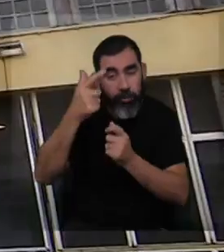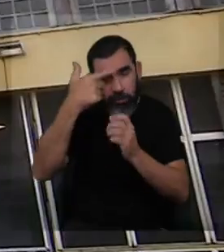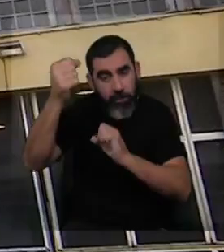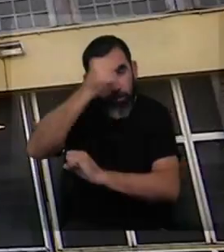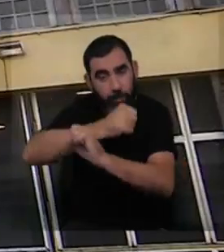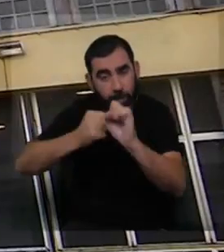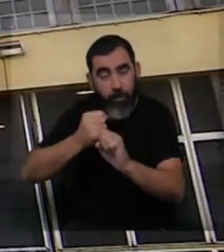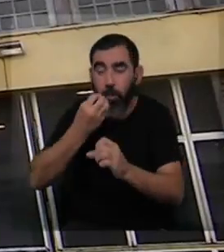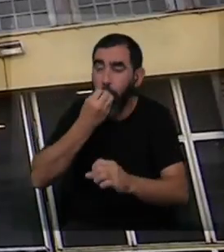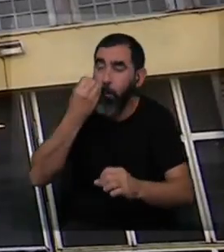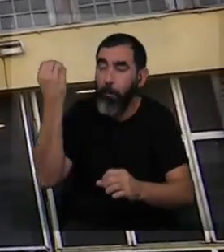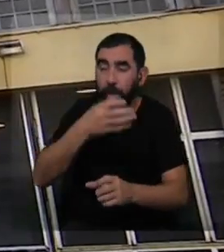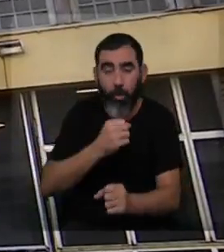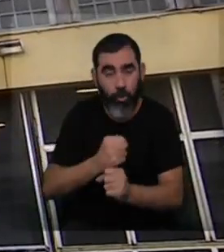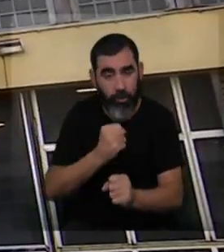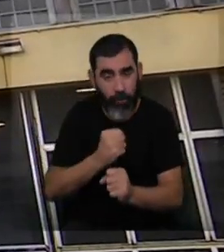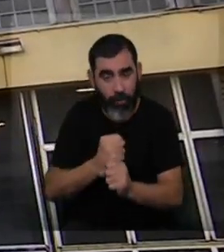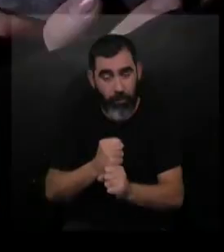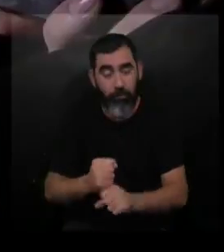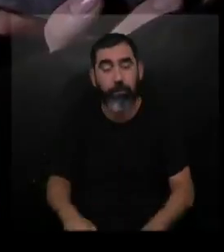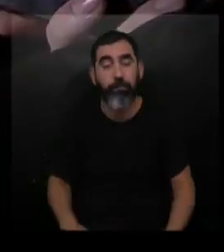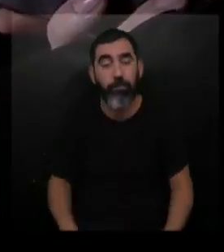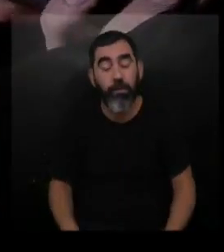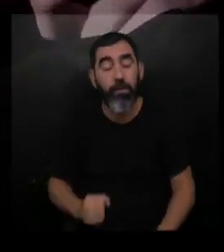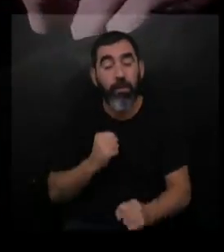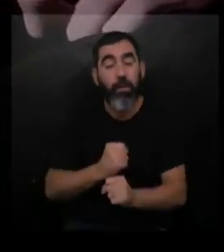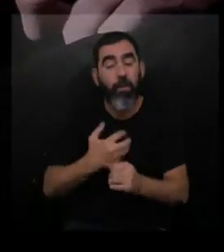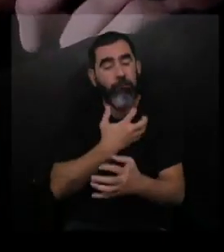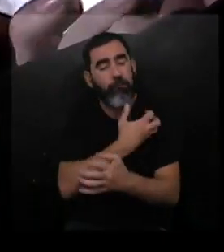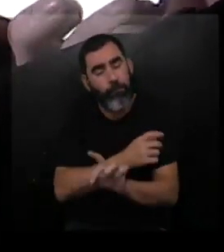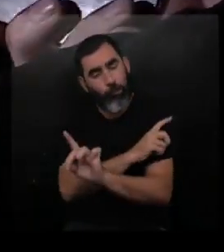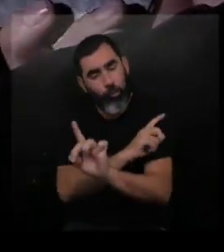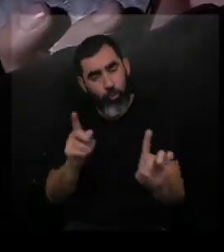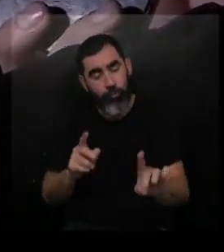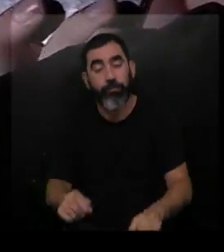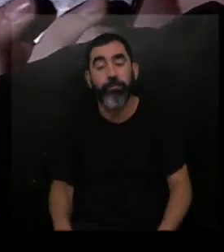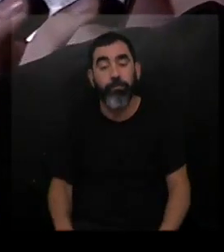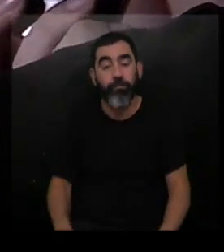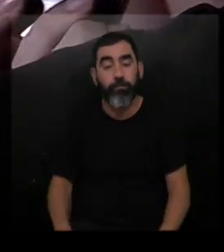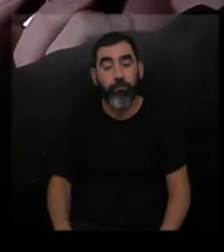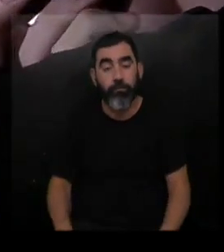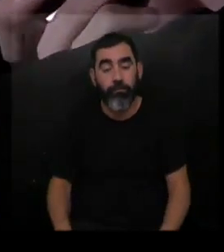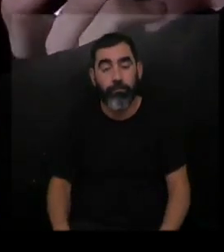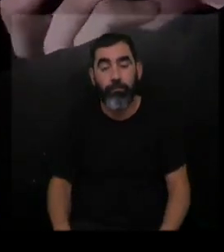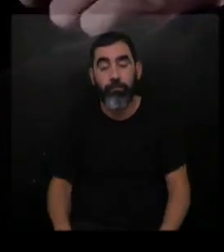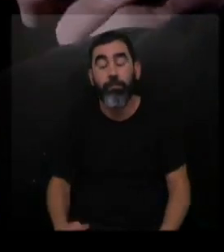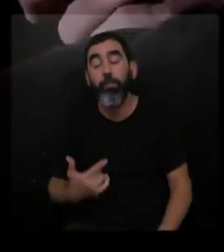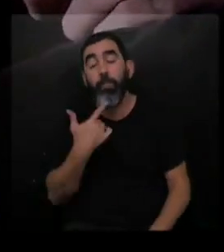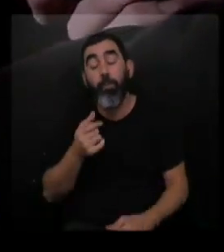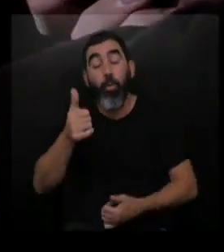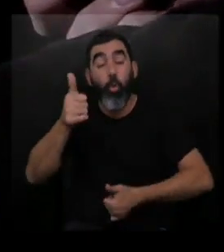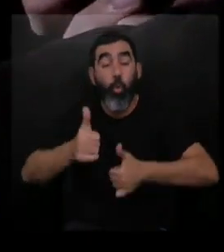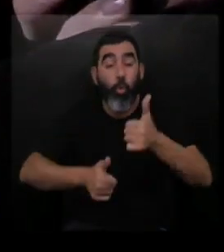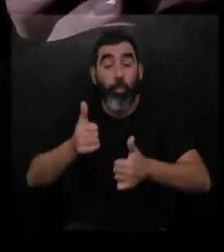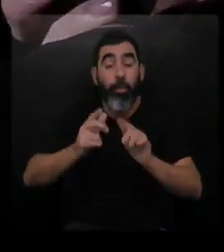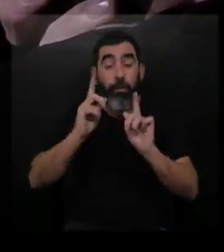tecnología, que son mejores trabajos, trabajos menos precarios. Por ejemplo, la competitividad